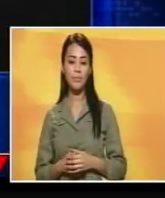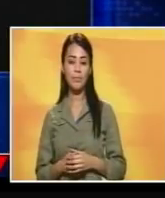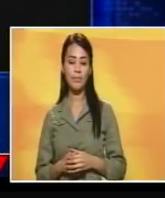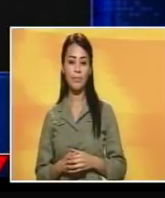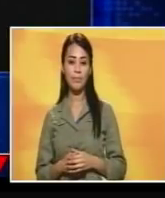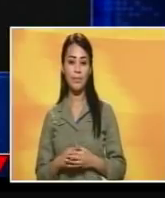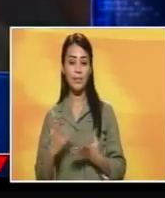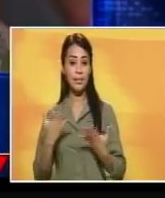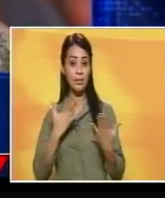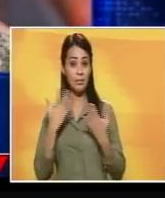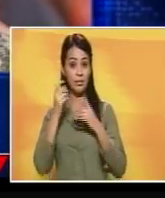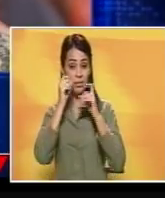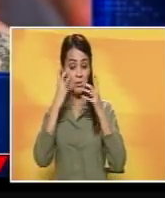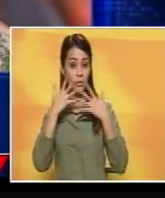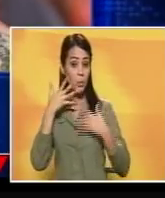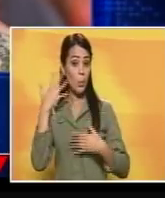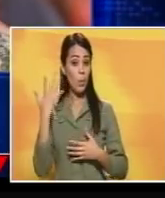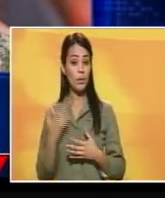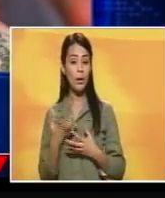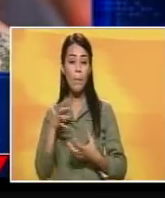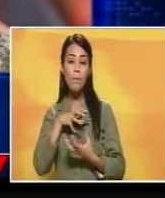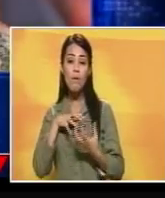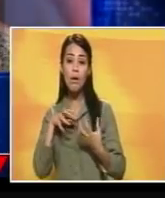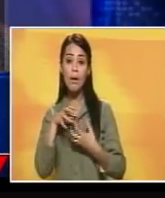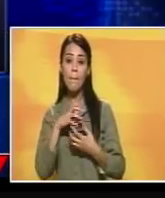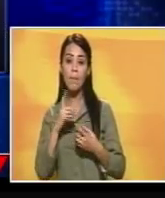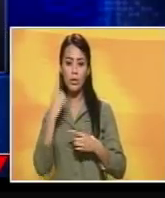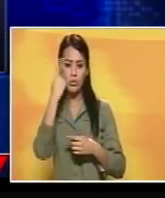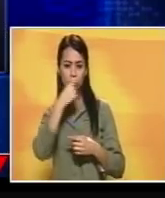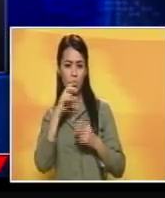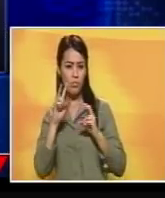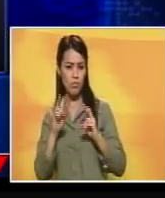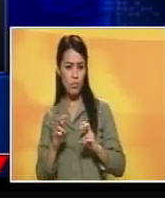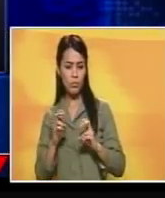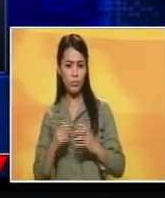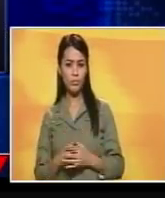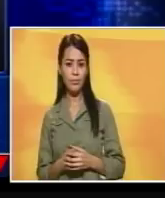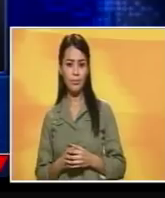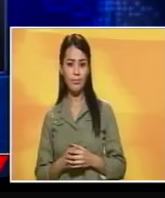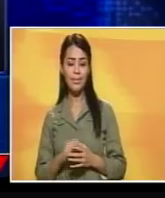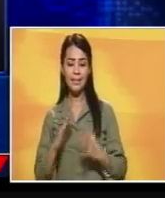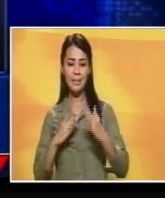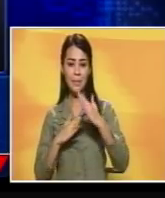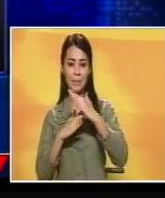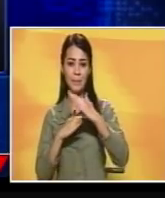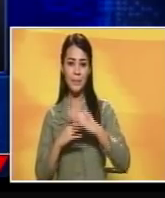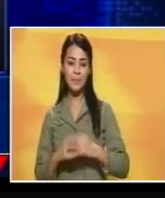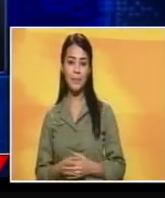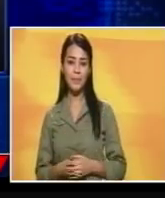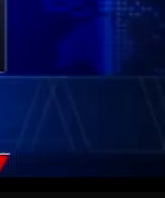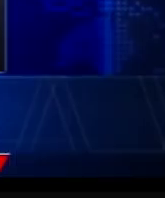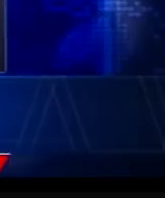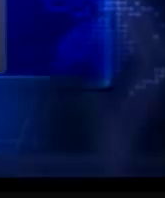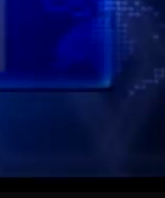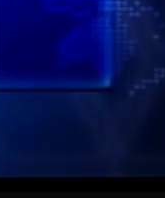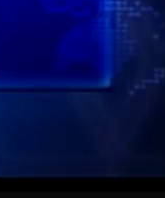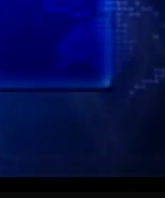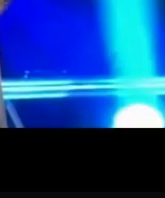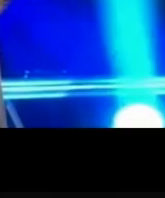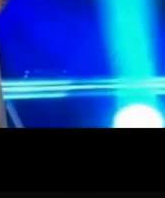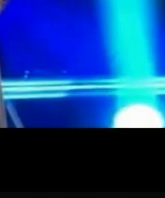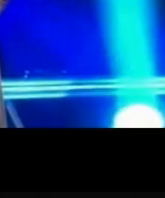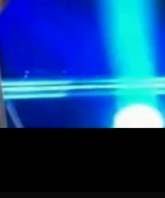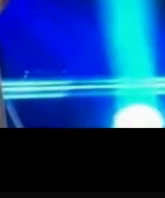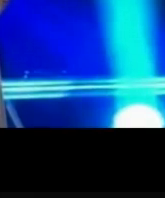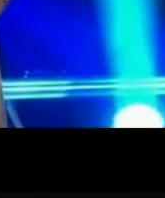Actriz de Hollywood causó polémica con su nueva apariencia. Los detalles con Karielis Cuadros en Estrenos y Estrellas. No se aparten, ya